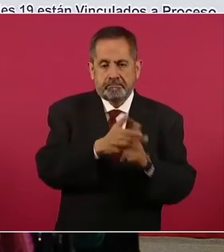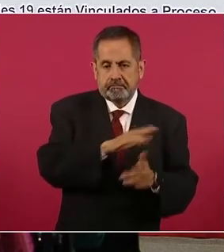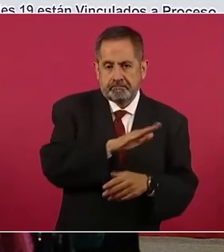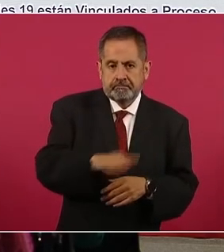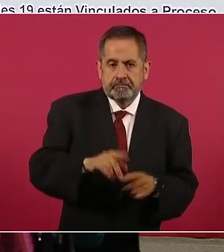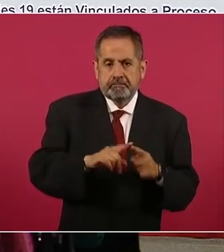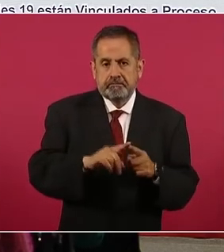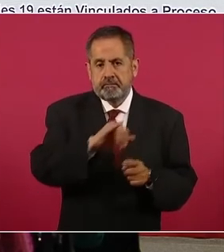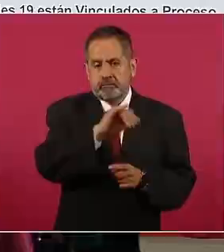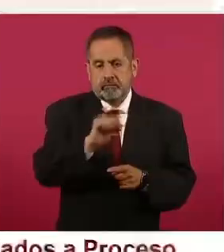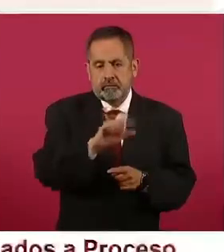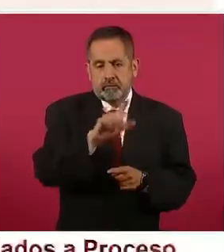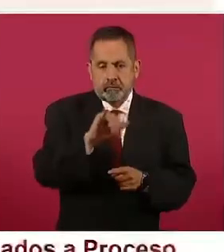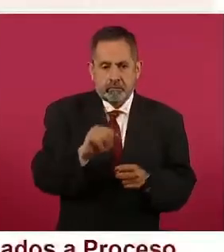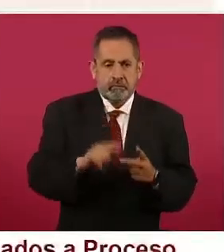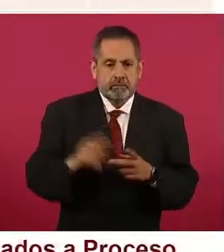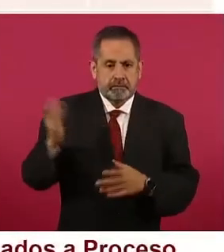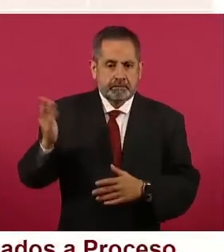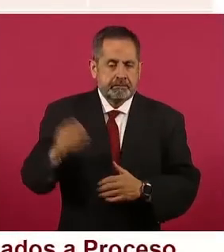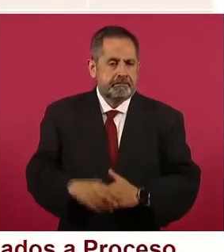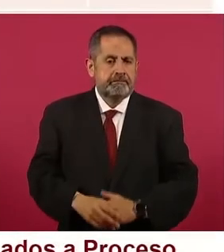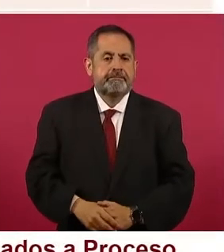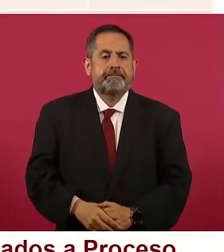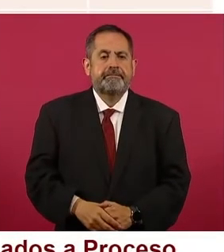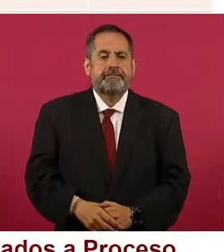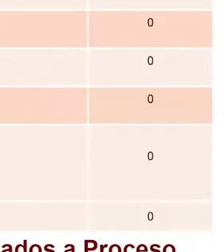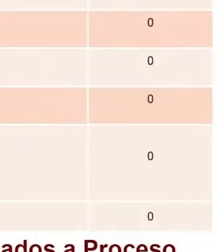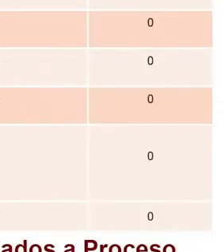Luis Gamboa Arenas, Alfonso Margarito